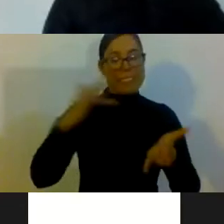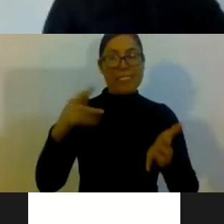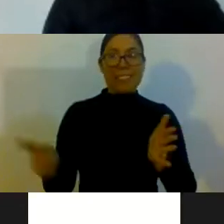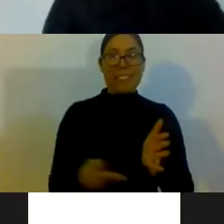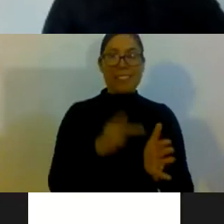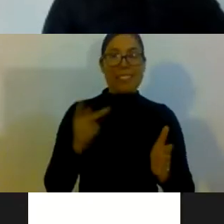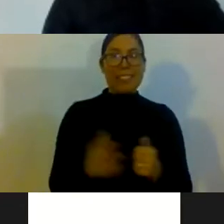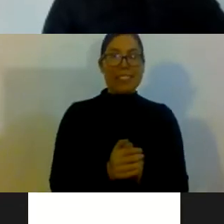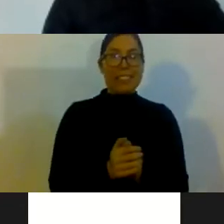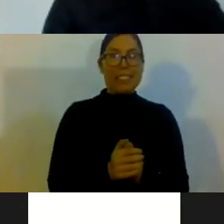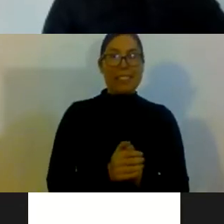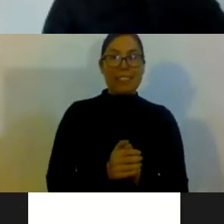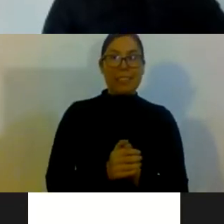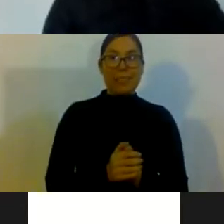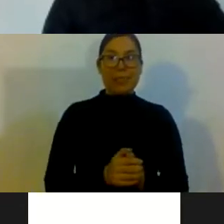seguimos a sus órdenes.